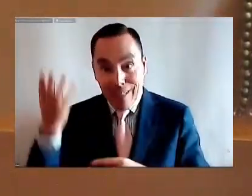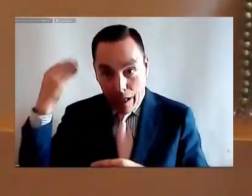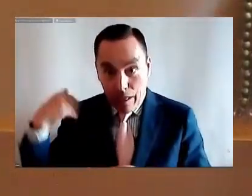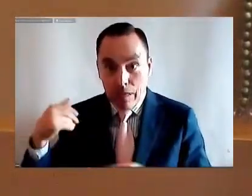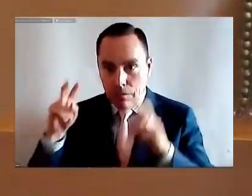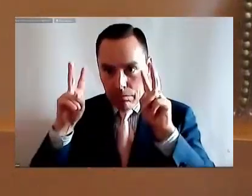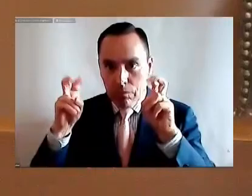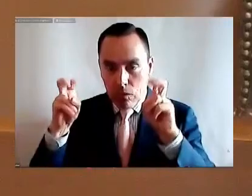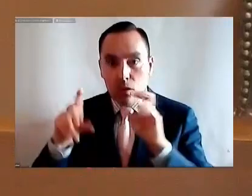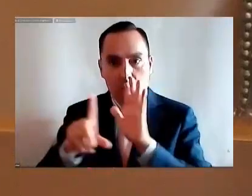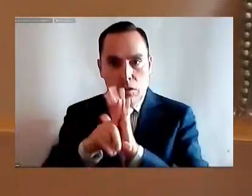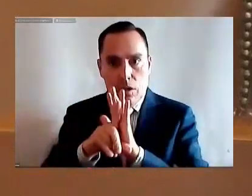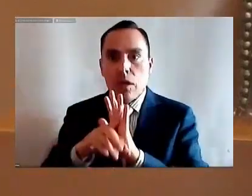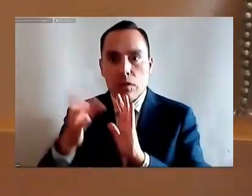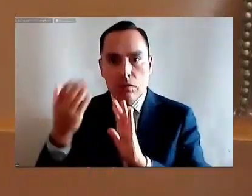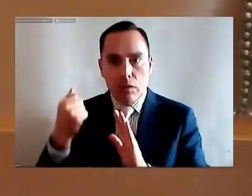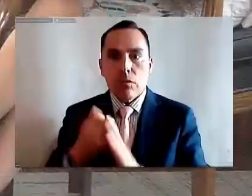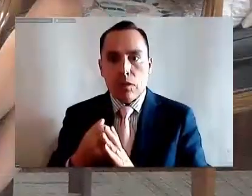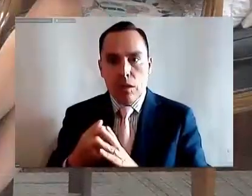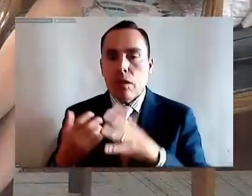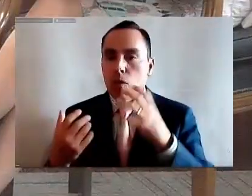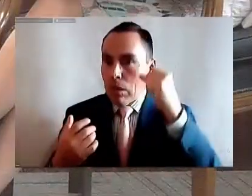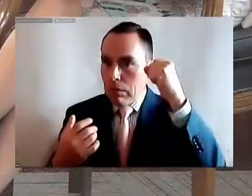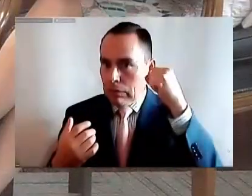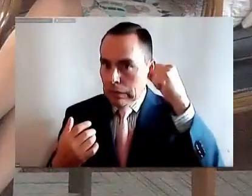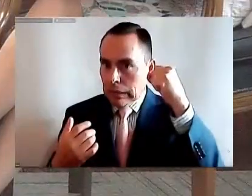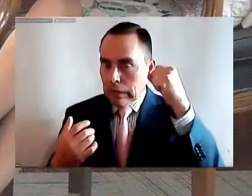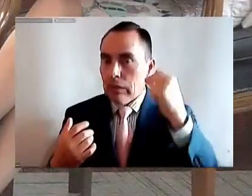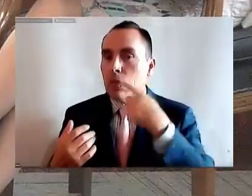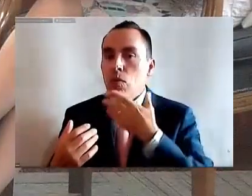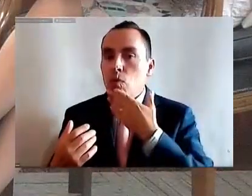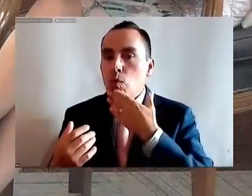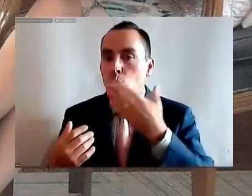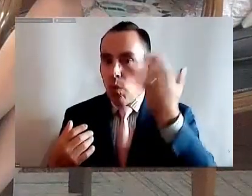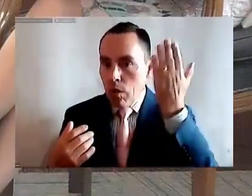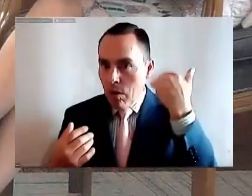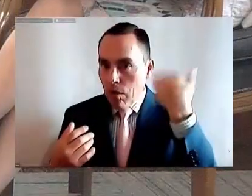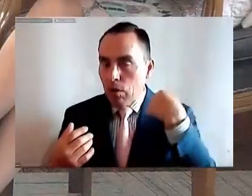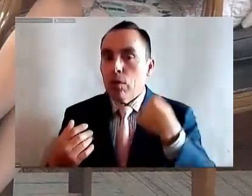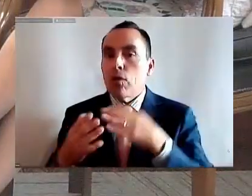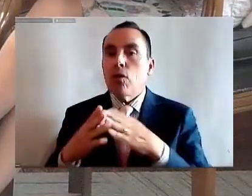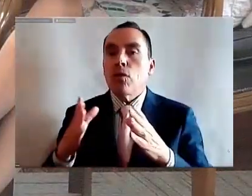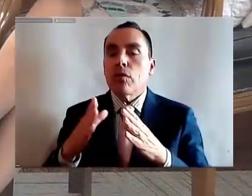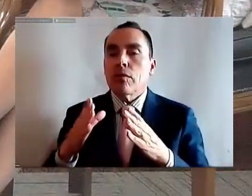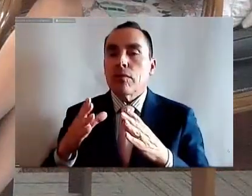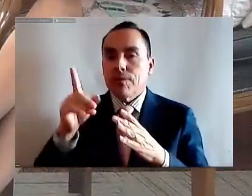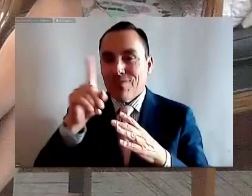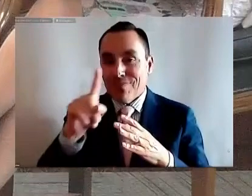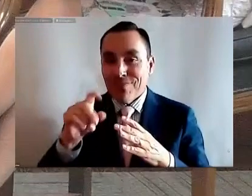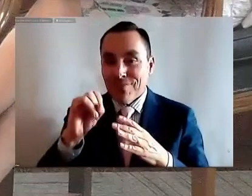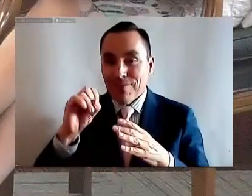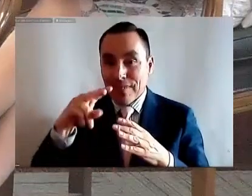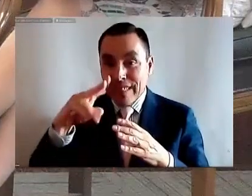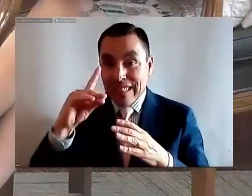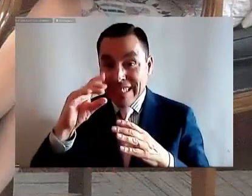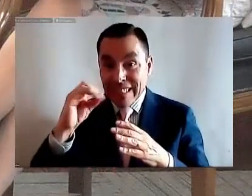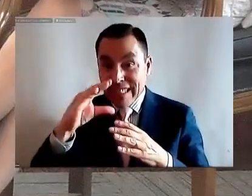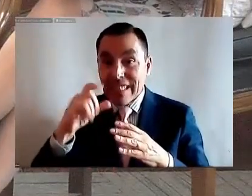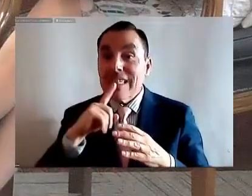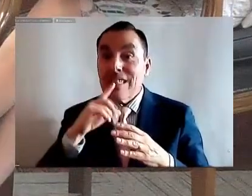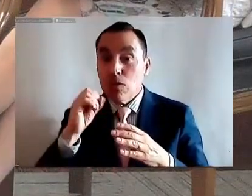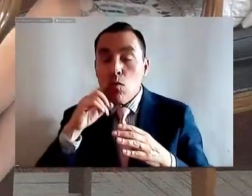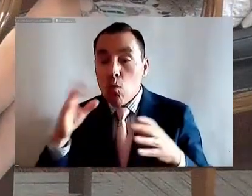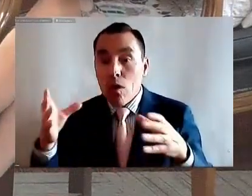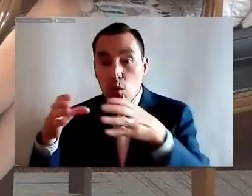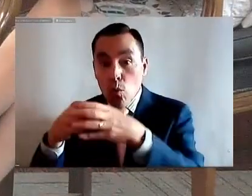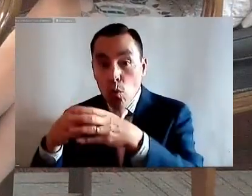legisladores de izquierda, por ejemplo, y también los sindicatos, para postular que tenía que aumentar la remuneración de los trabajadores, porque los trabajadores